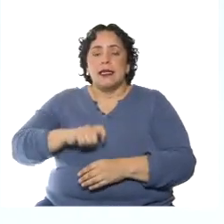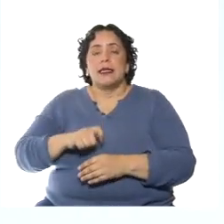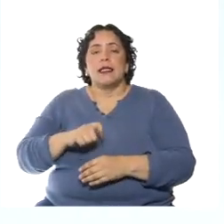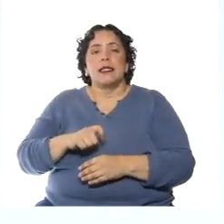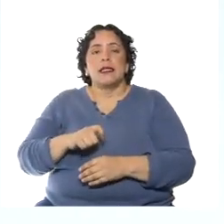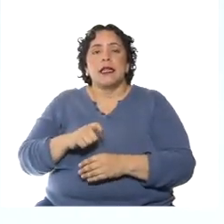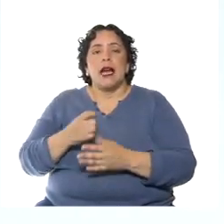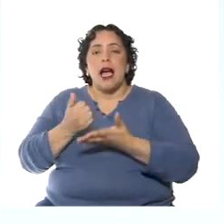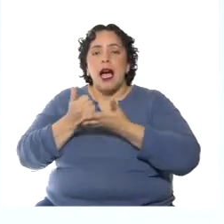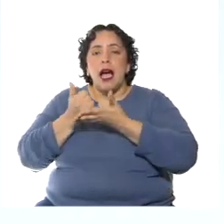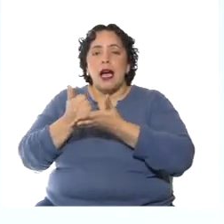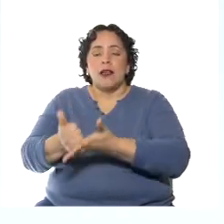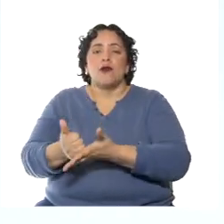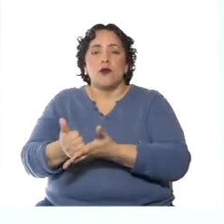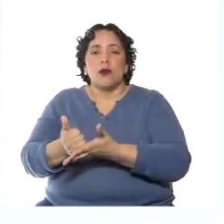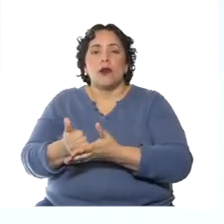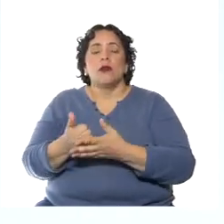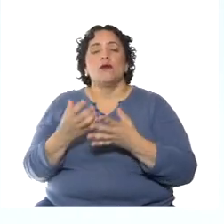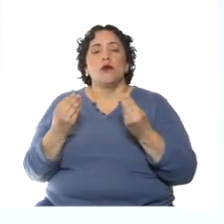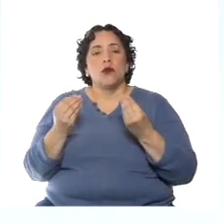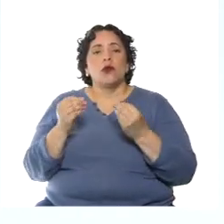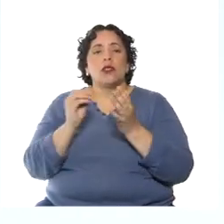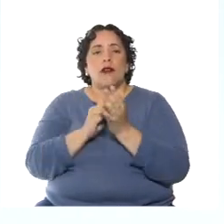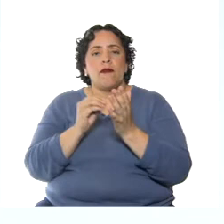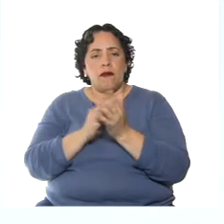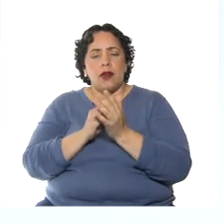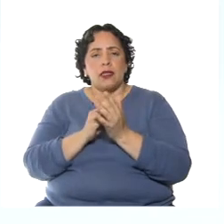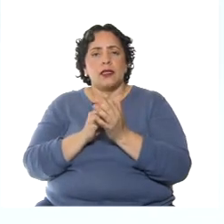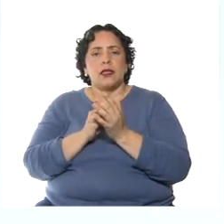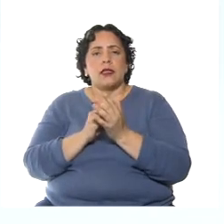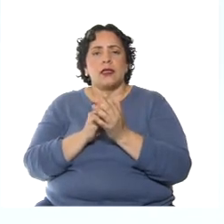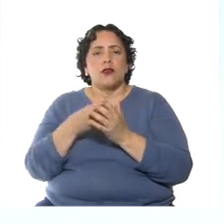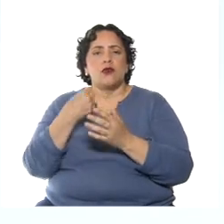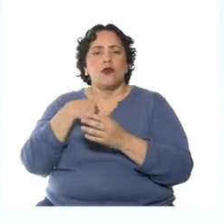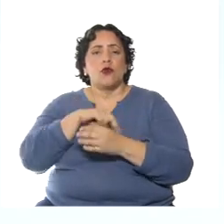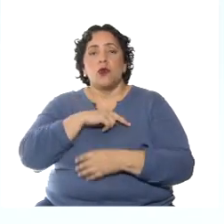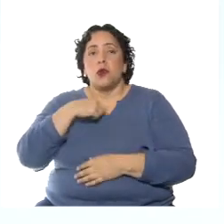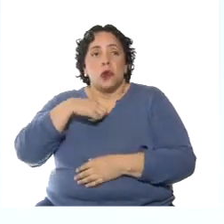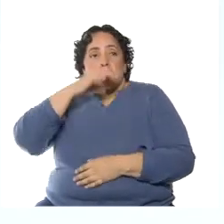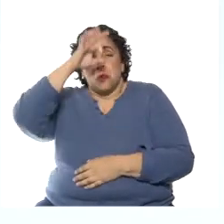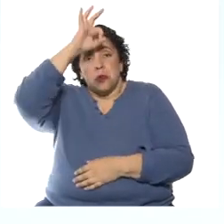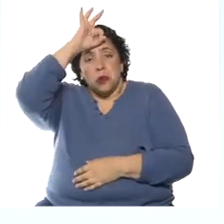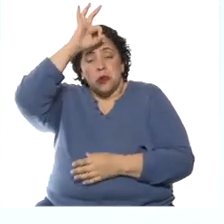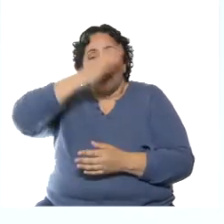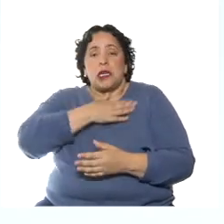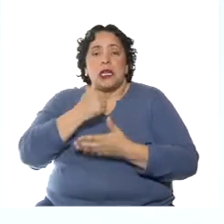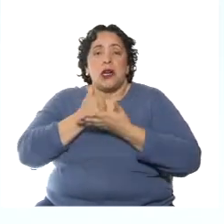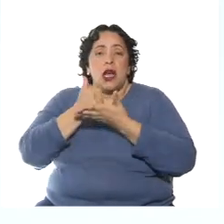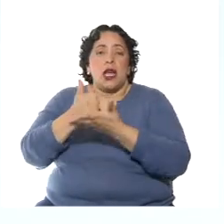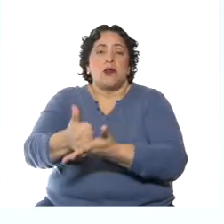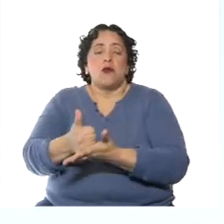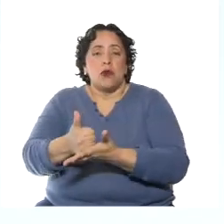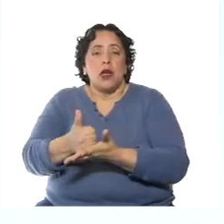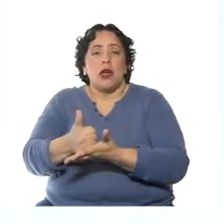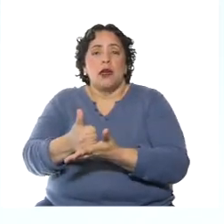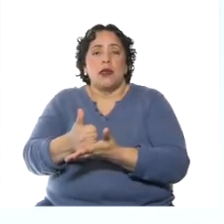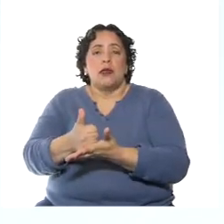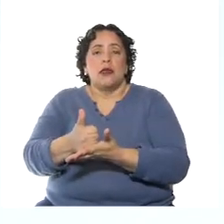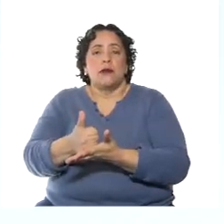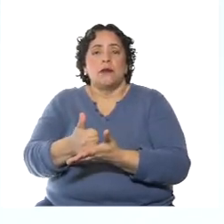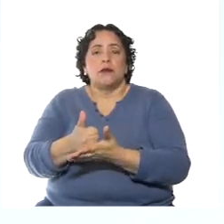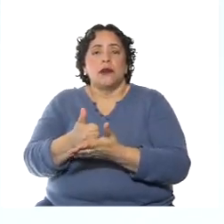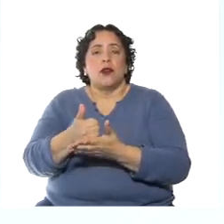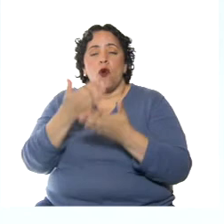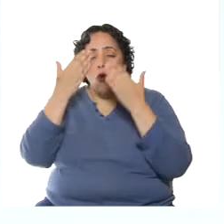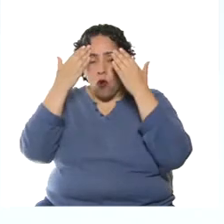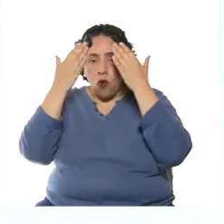y requieren ayuda. Muchas veces, desde nuestro no saber, nuestro querer ayudar desde la buena fe,